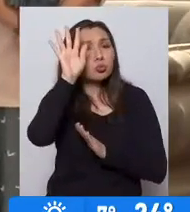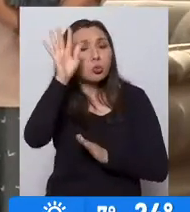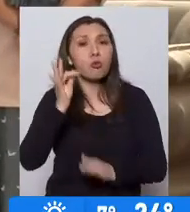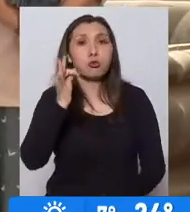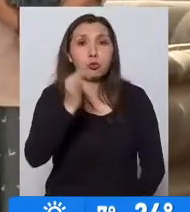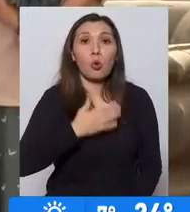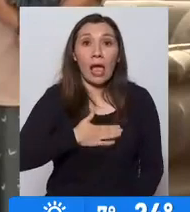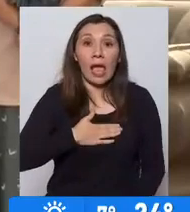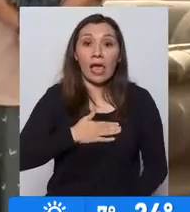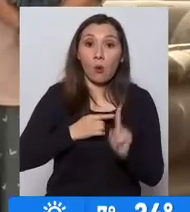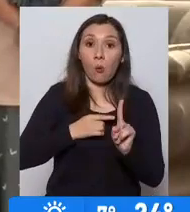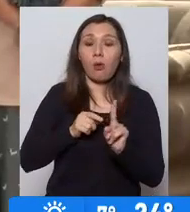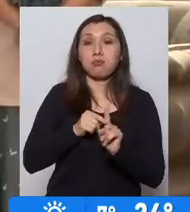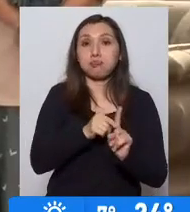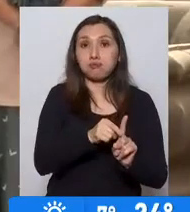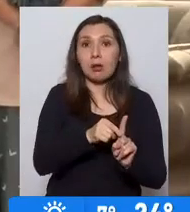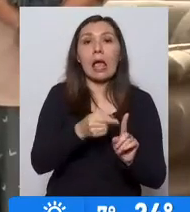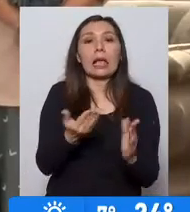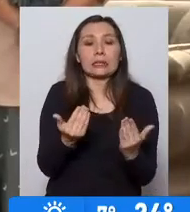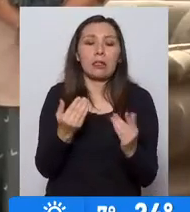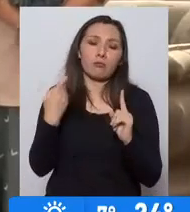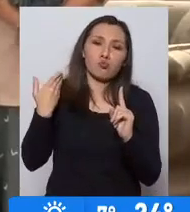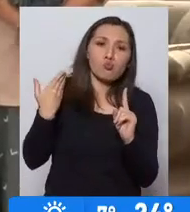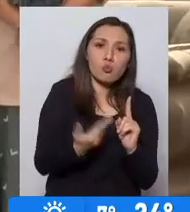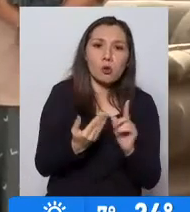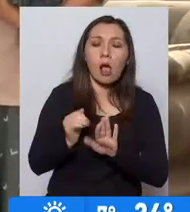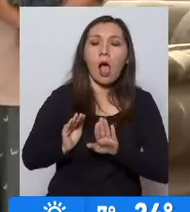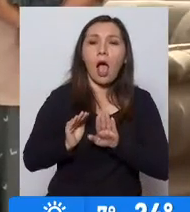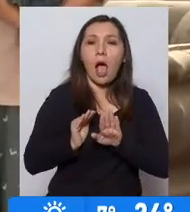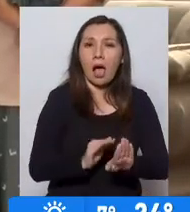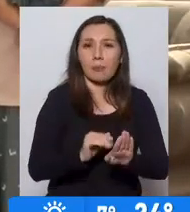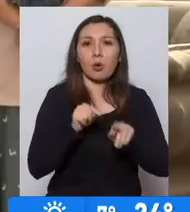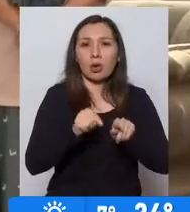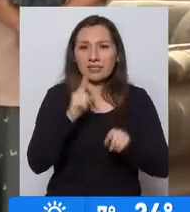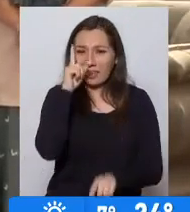futuro que sin duda merece ser